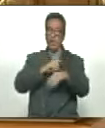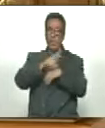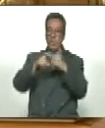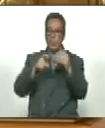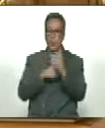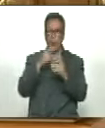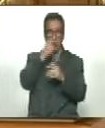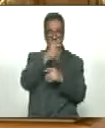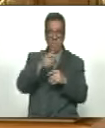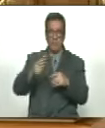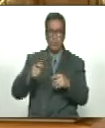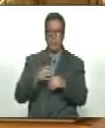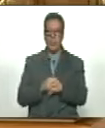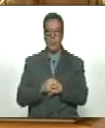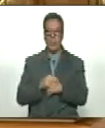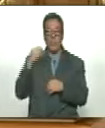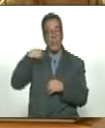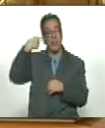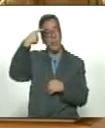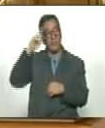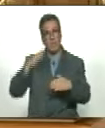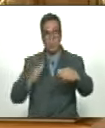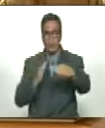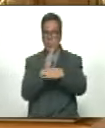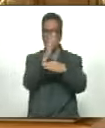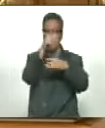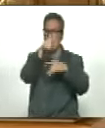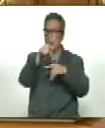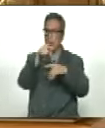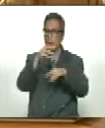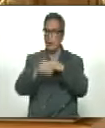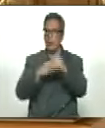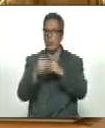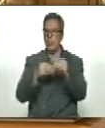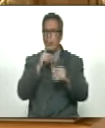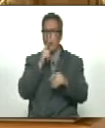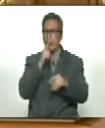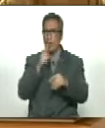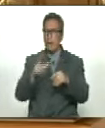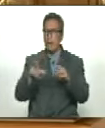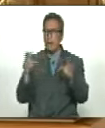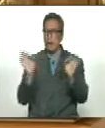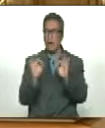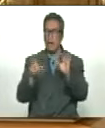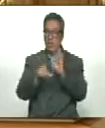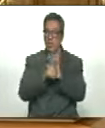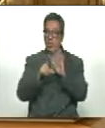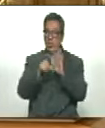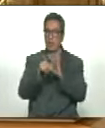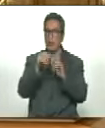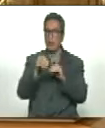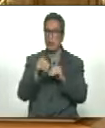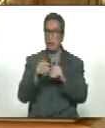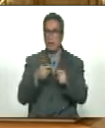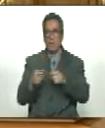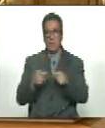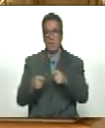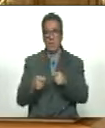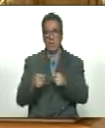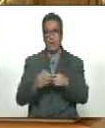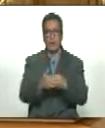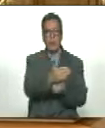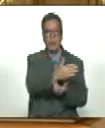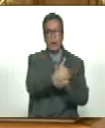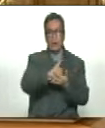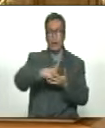de la población, a pesar del bloqueo criminal, ilegal y la actividad de confiscación